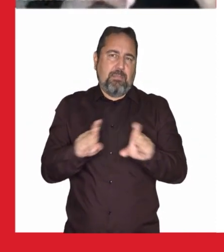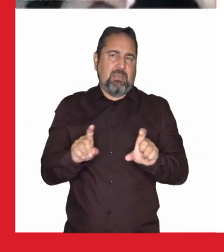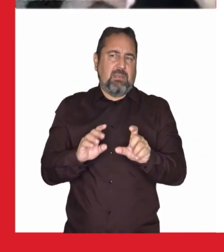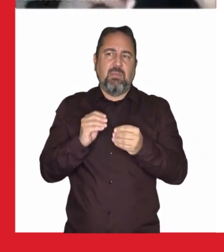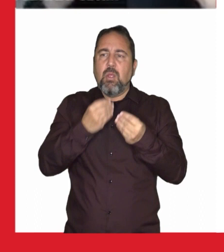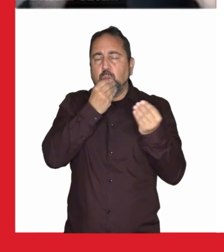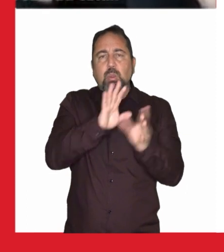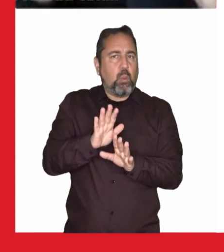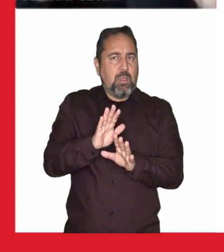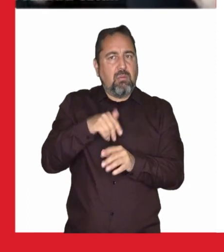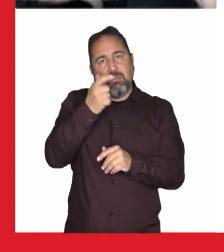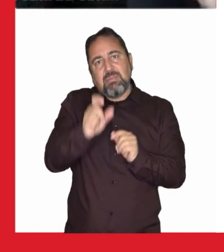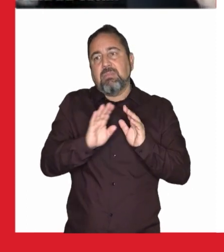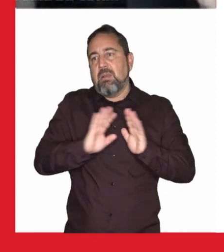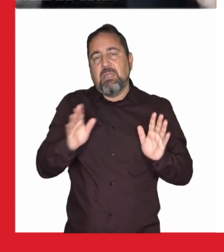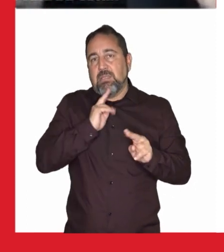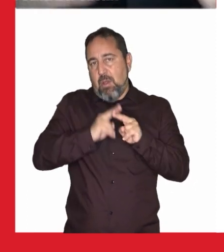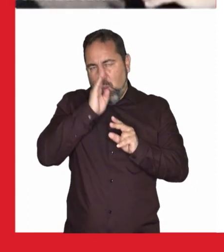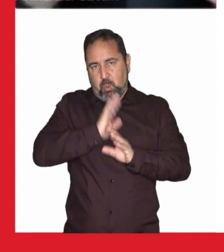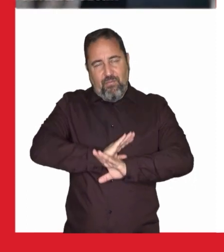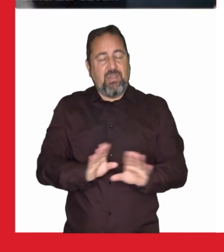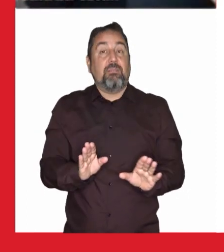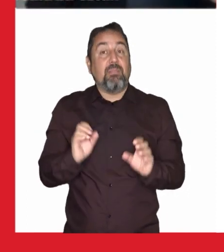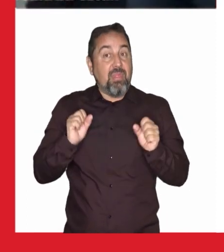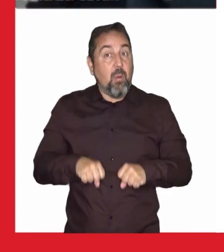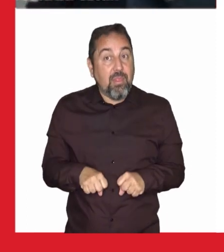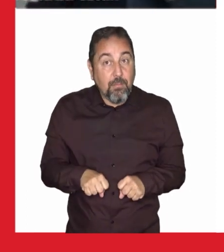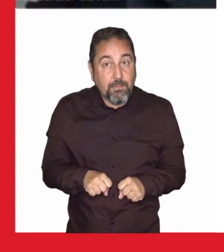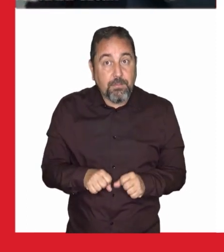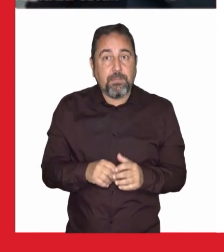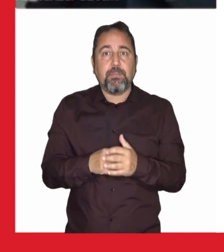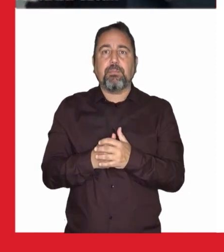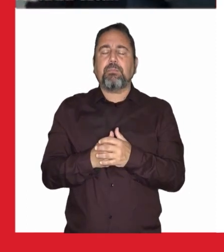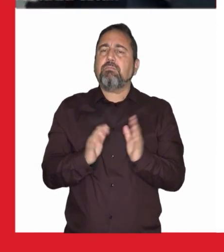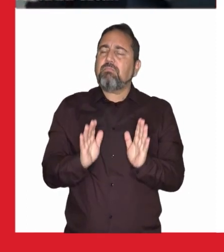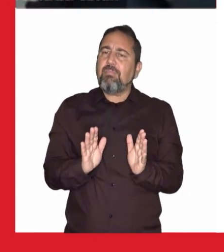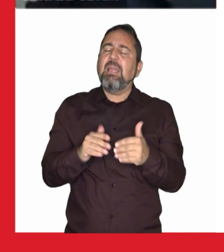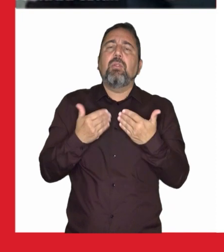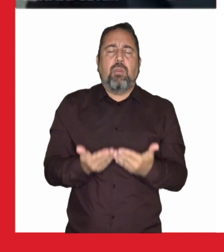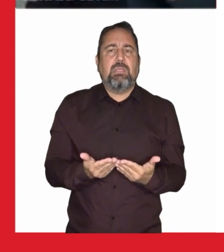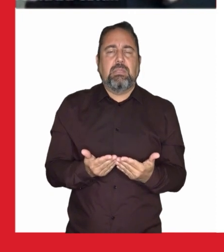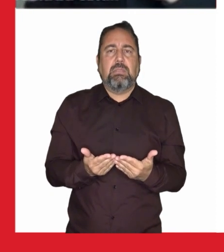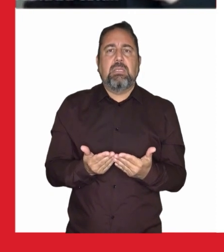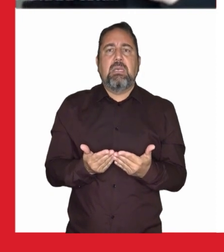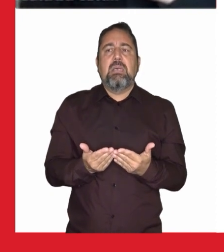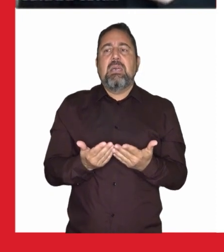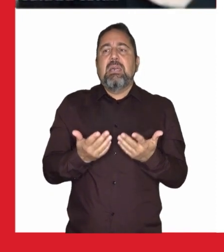empresa o bien va a dejar de hacerlo y va a haber que sustituirlo por alguien que deje de ser oculto. ¿De acuerdo?